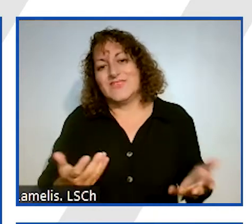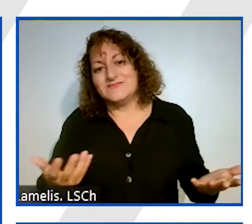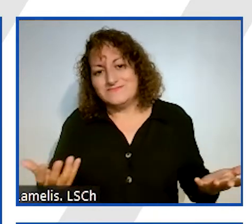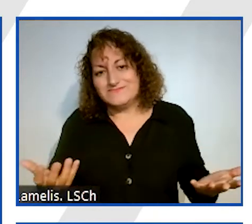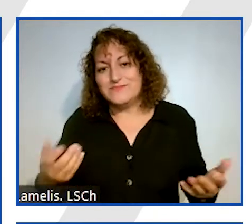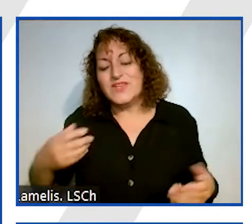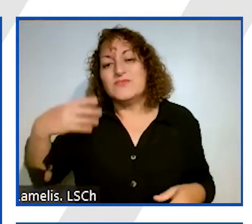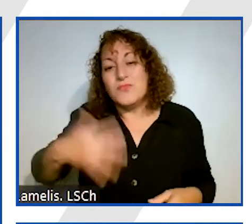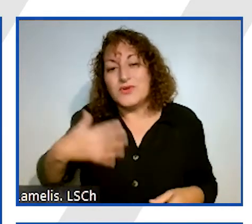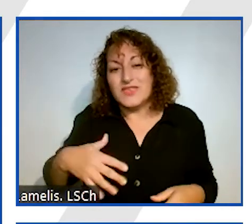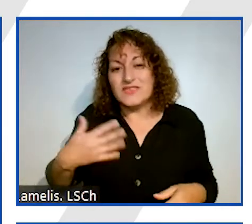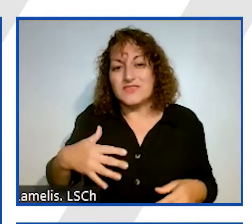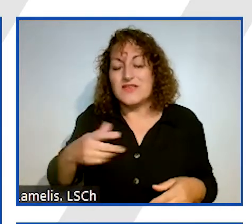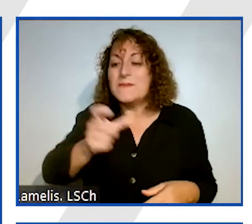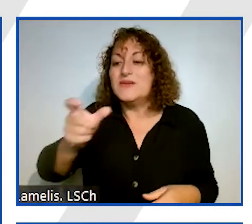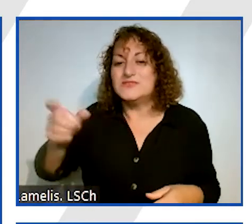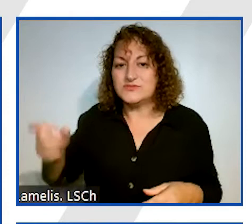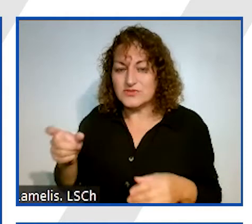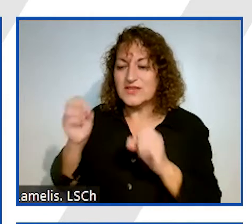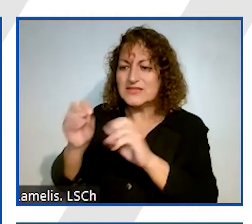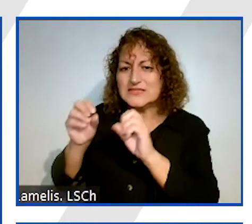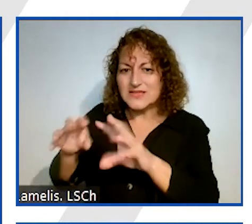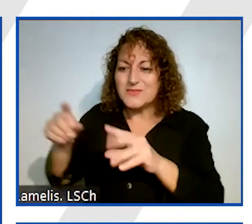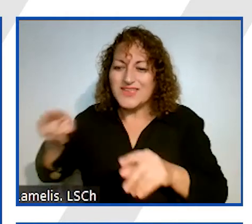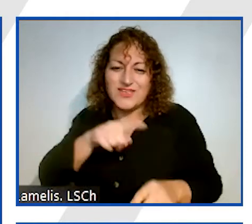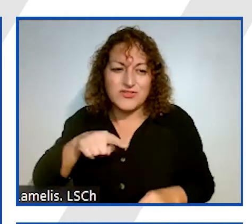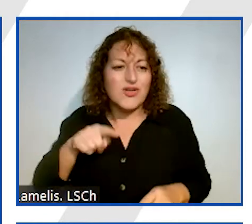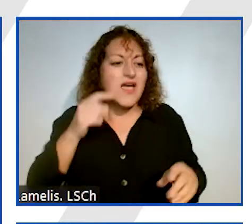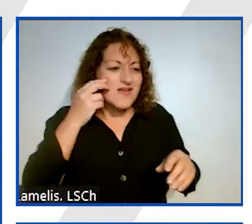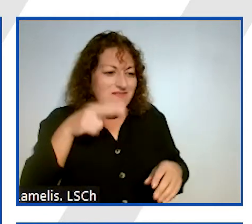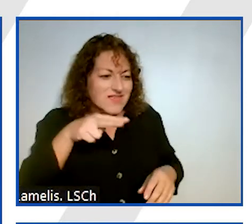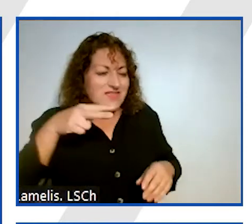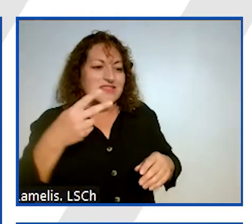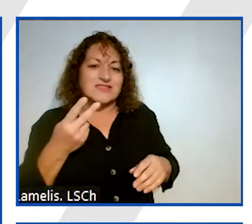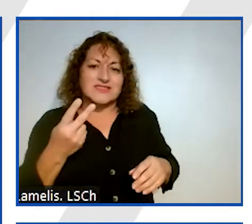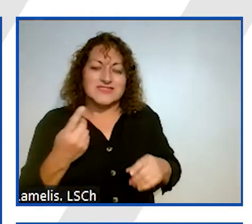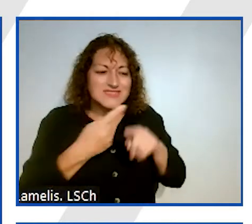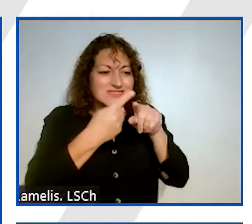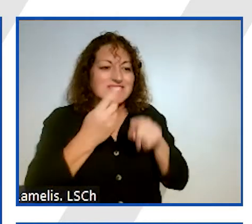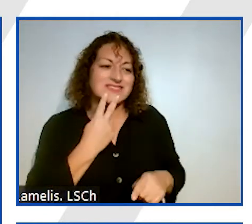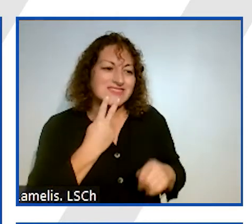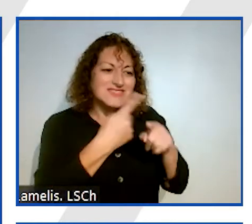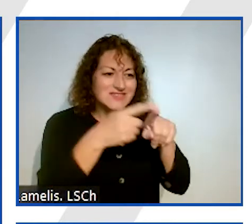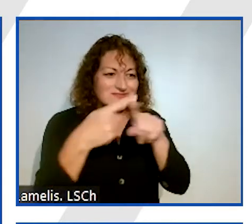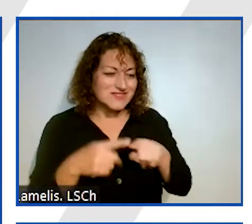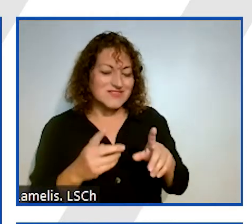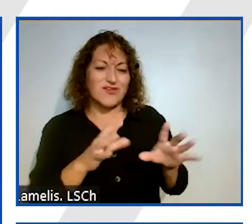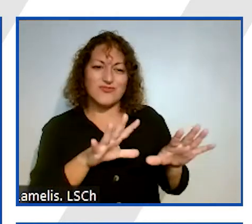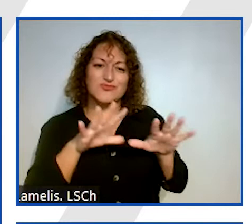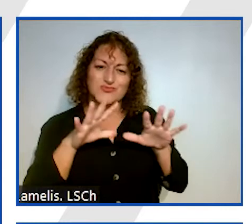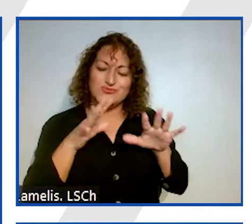a reencantar a las personas con la gran diversidad nacional. Y aquí tenemos, creo que,